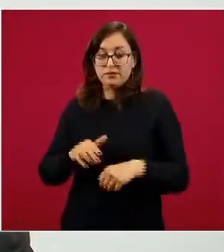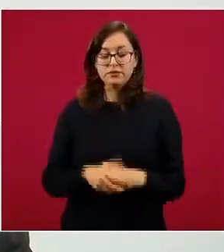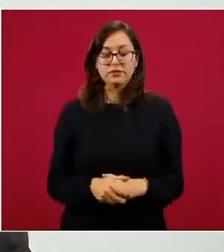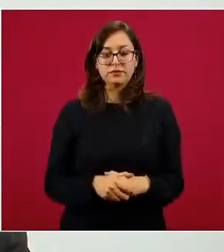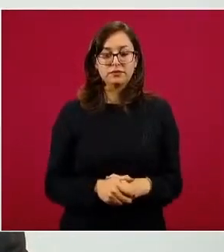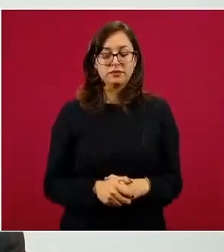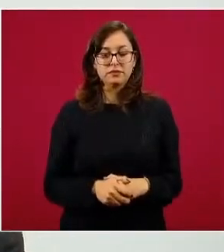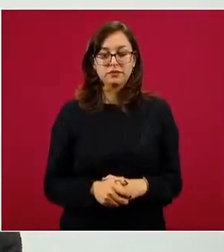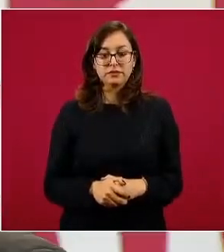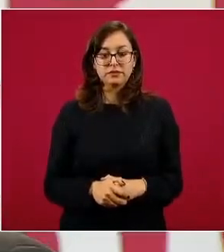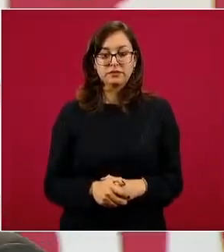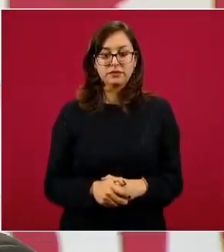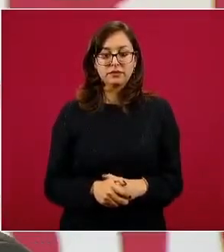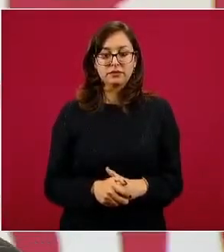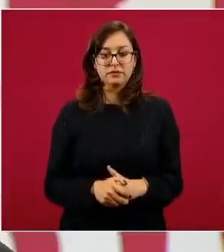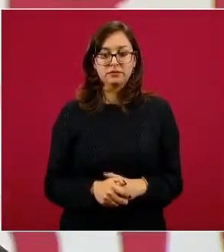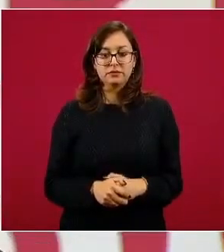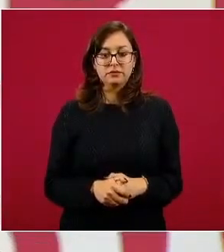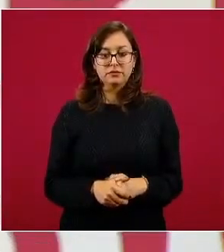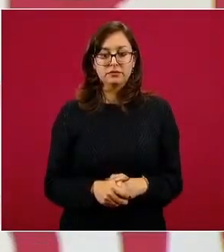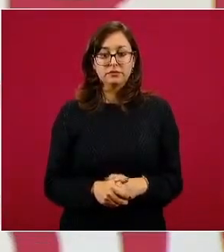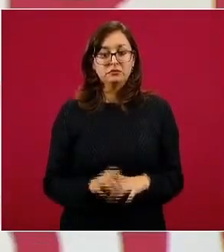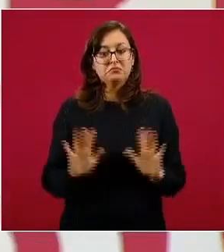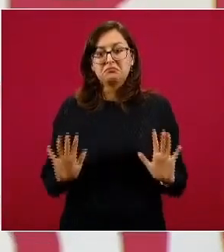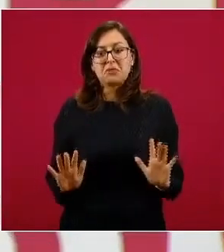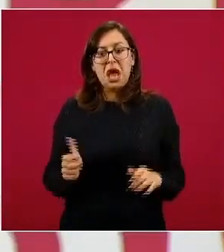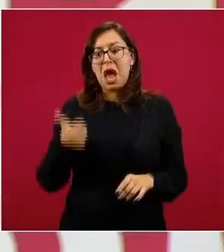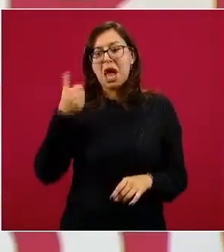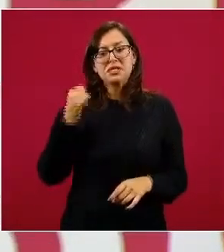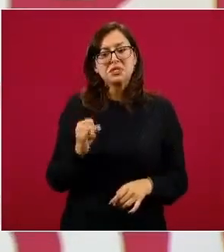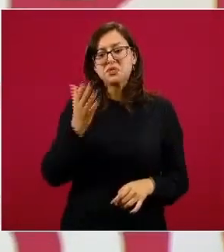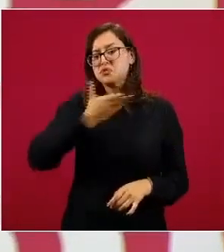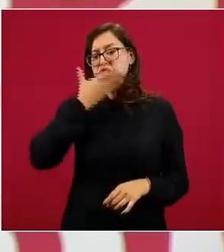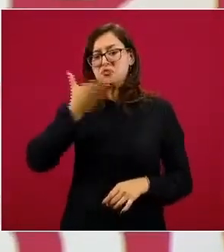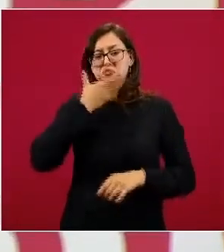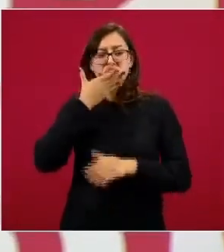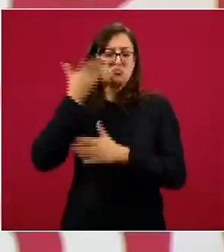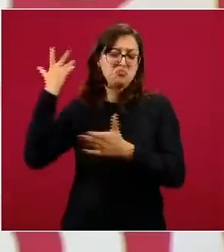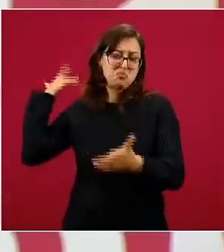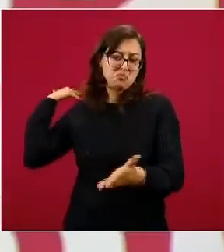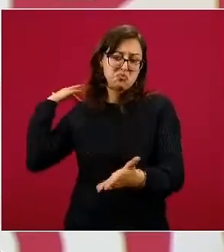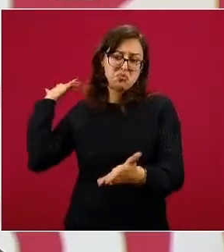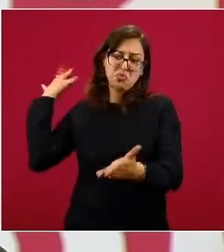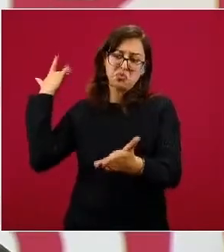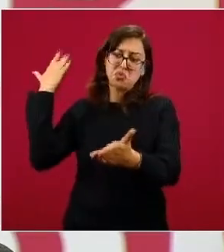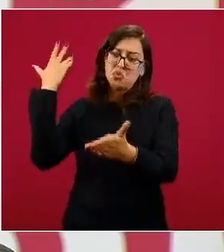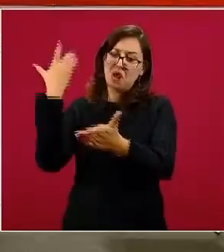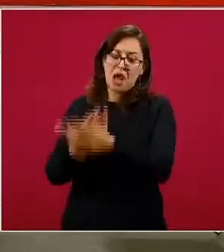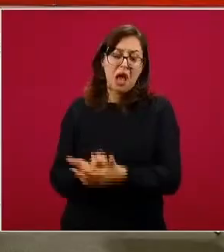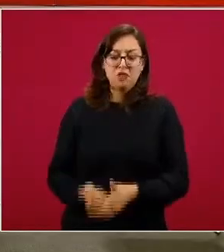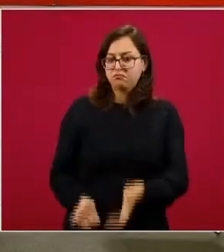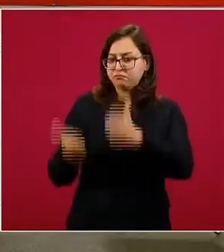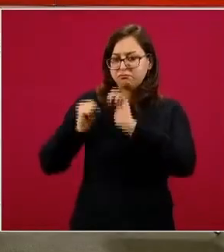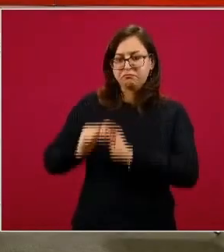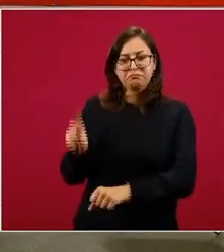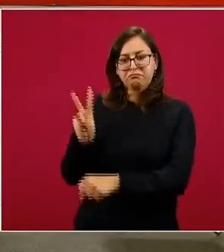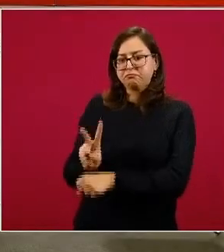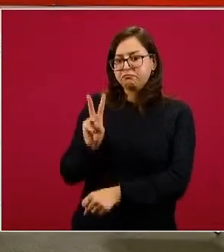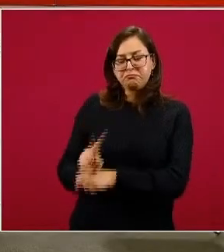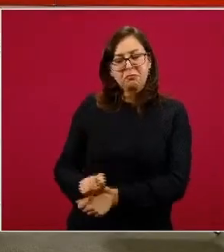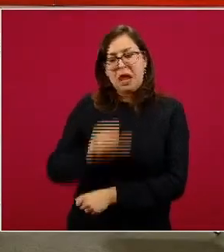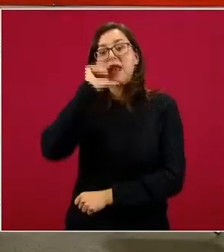modelo tradicional, en donde no hay una tutoría, una tutela de una autoridad central, tiene